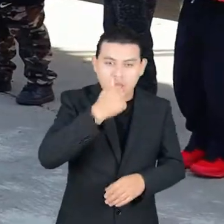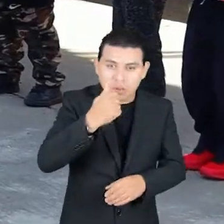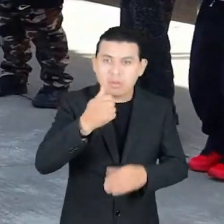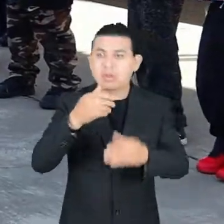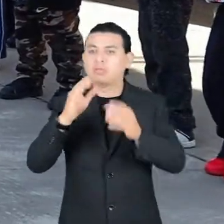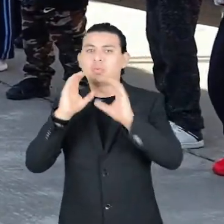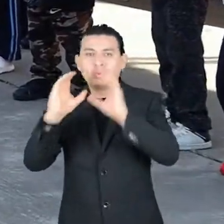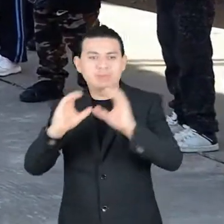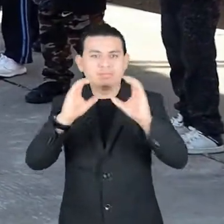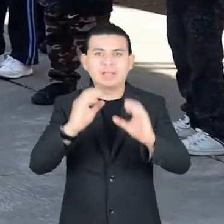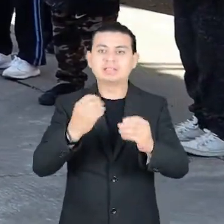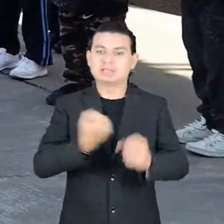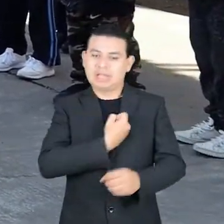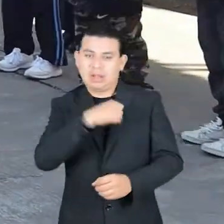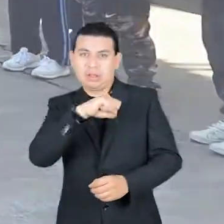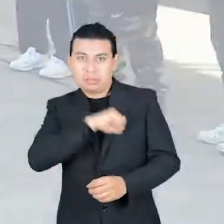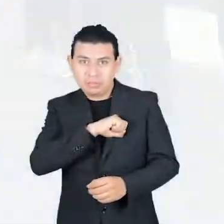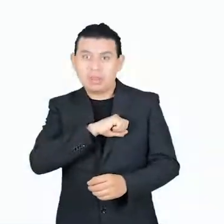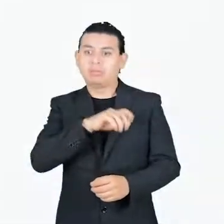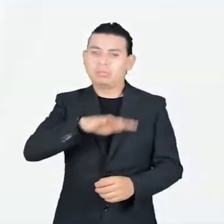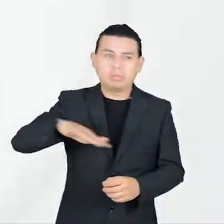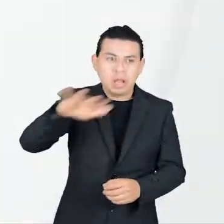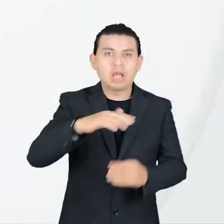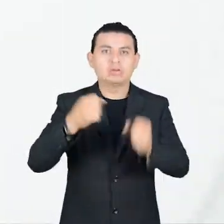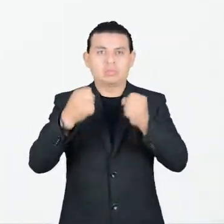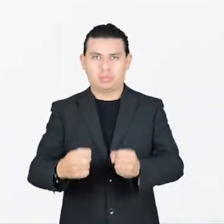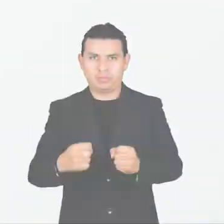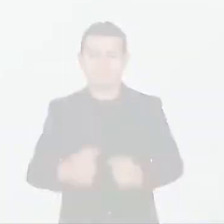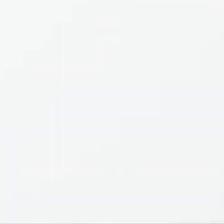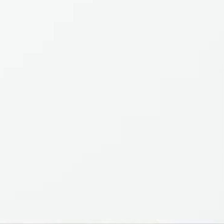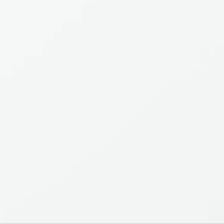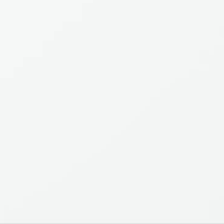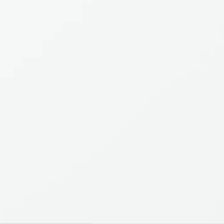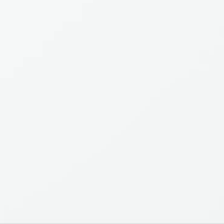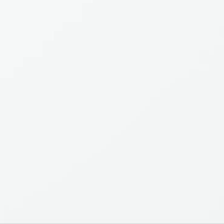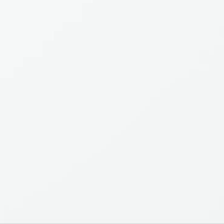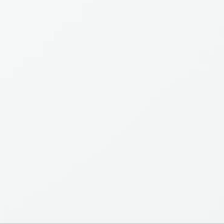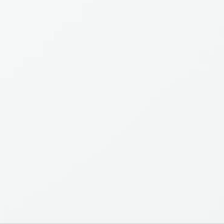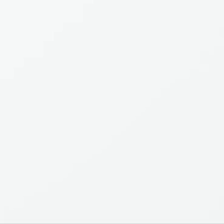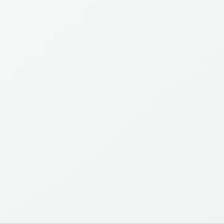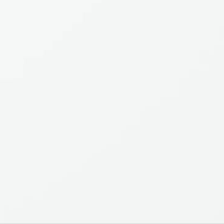para generar un desarrollo seguro unir y servir